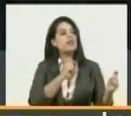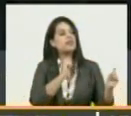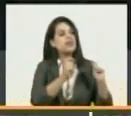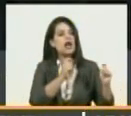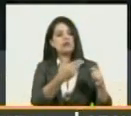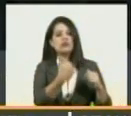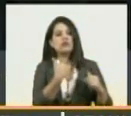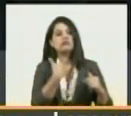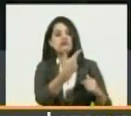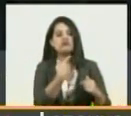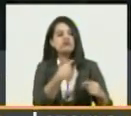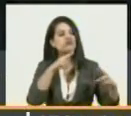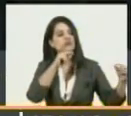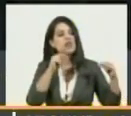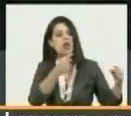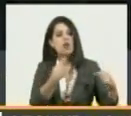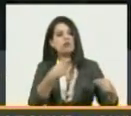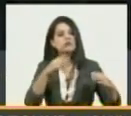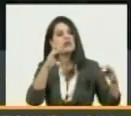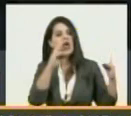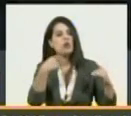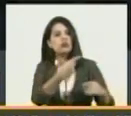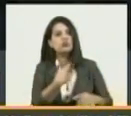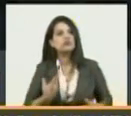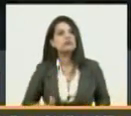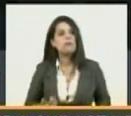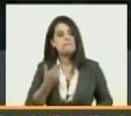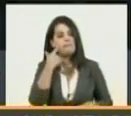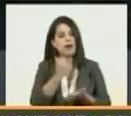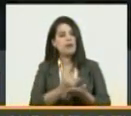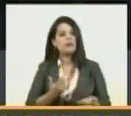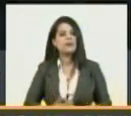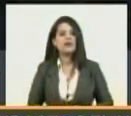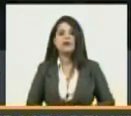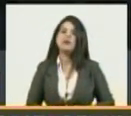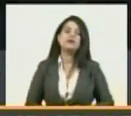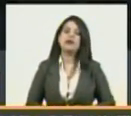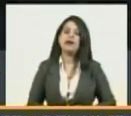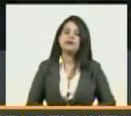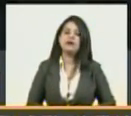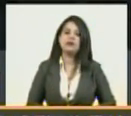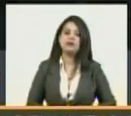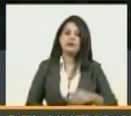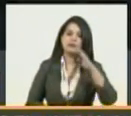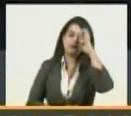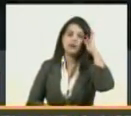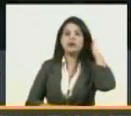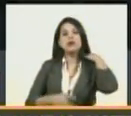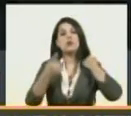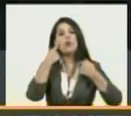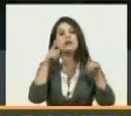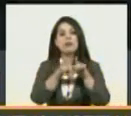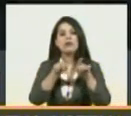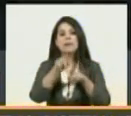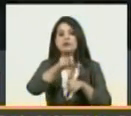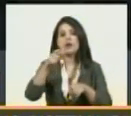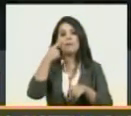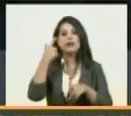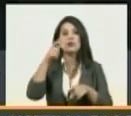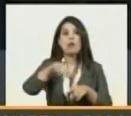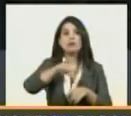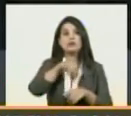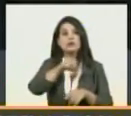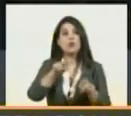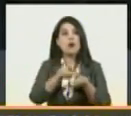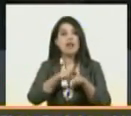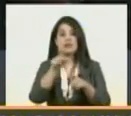debate. Si de verdad son honestas, y permítame que dude de ello, sus intenciones